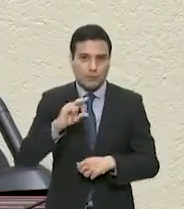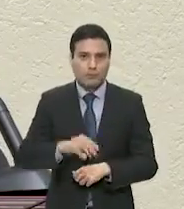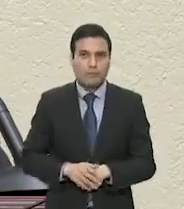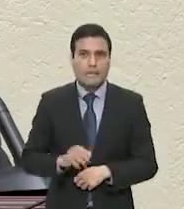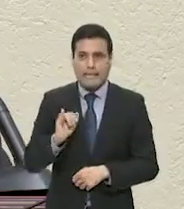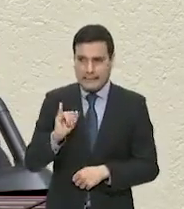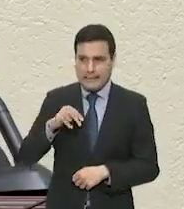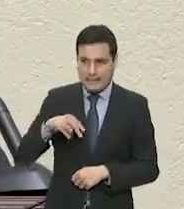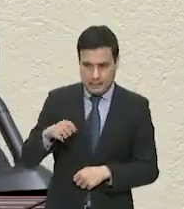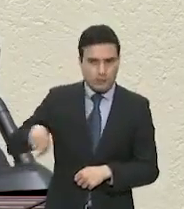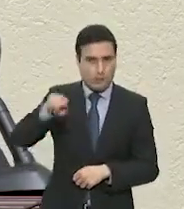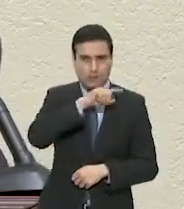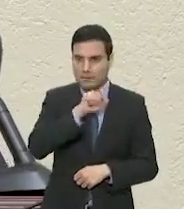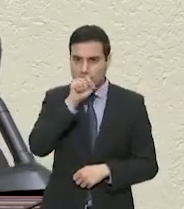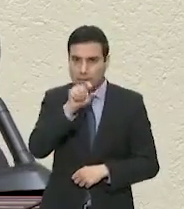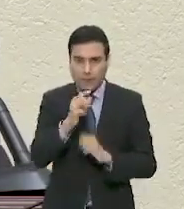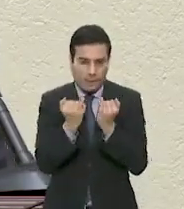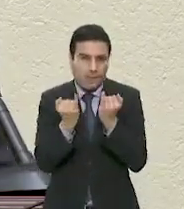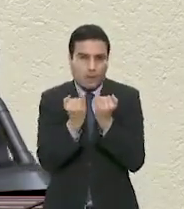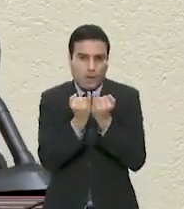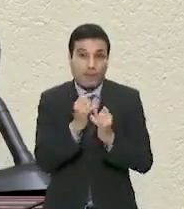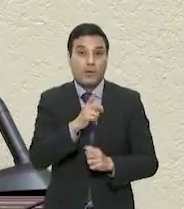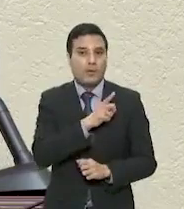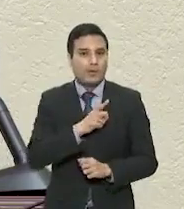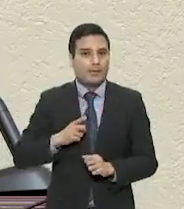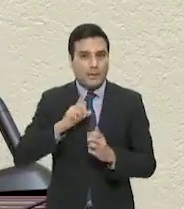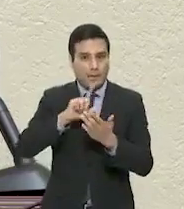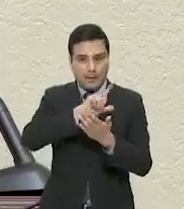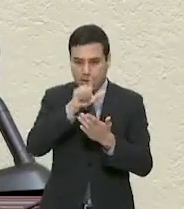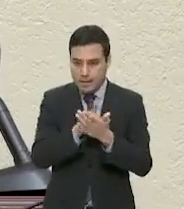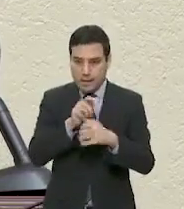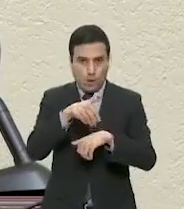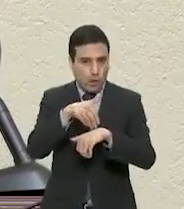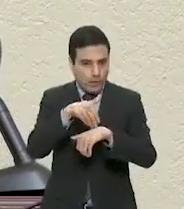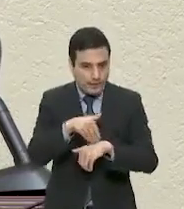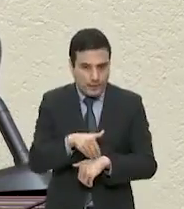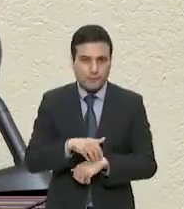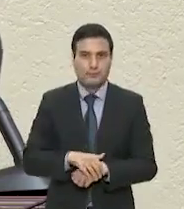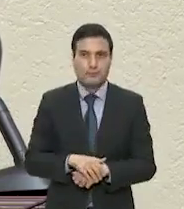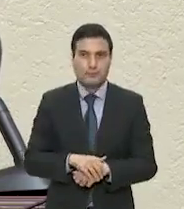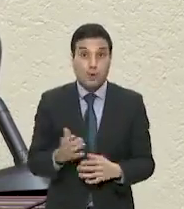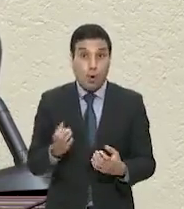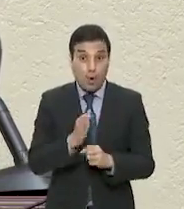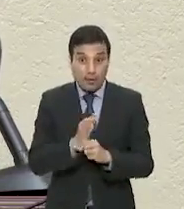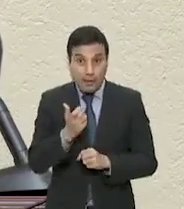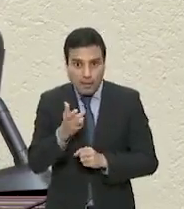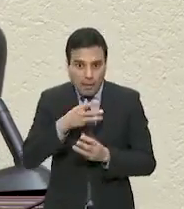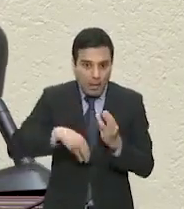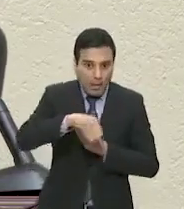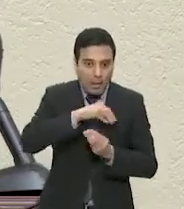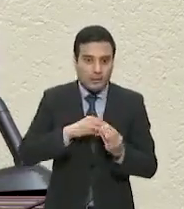pero quiere hacerla conforme a la ley y para eso las condiciones en las que acciones han colocado hoy nos colocan en una imposibilidad